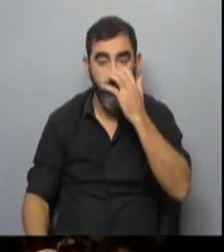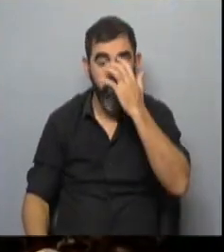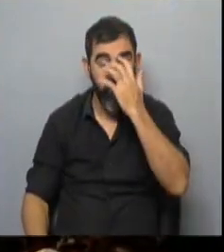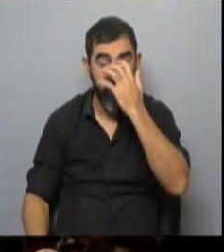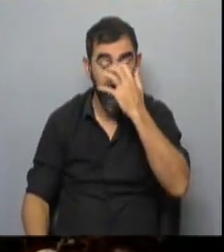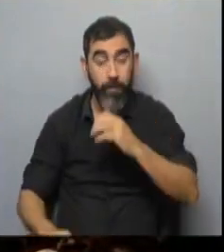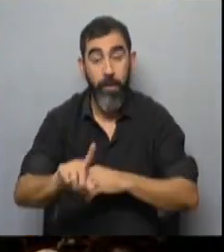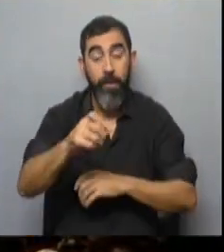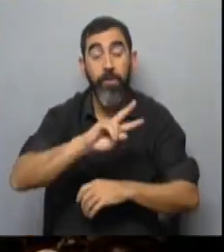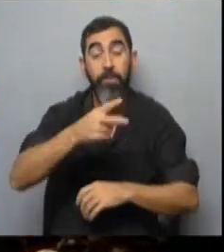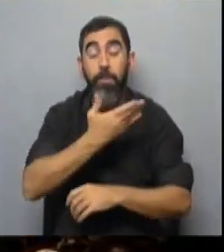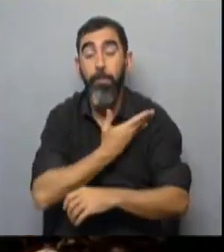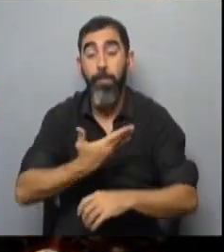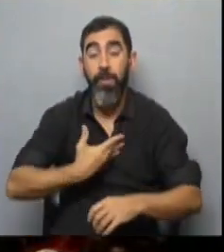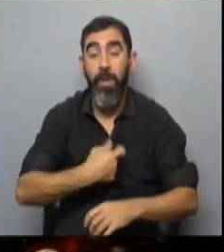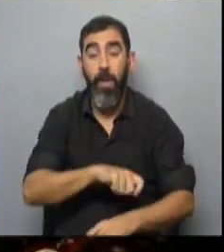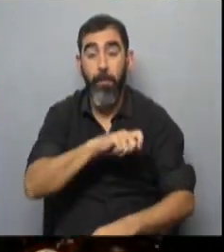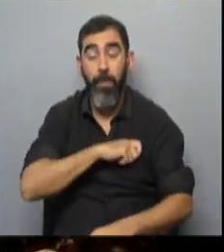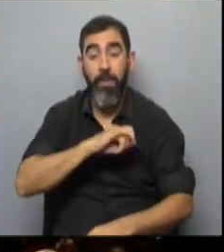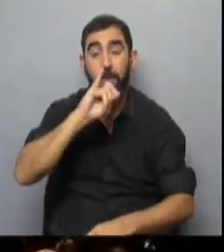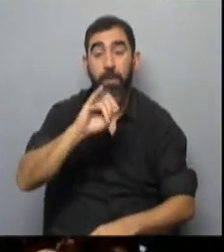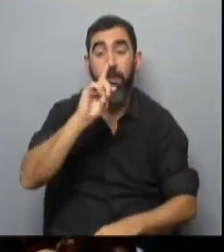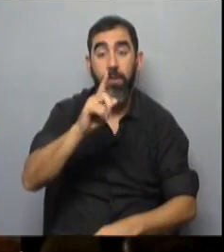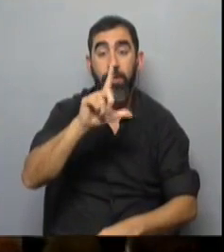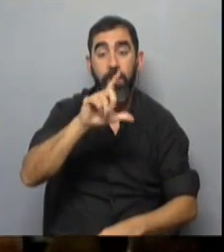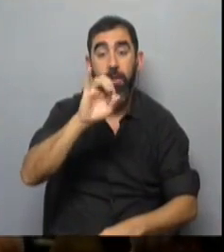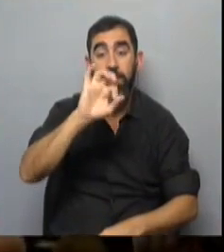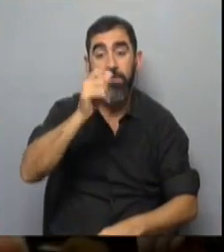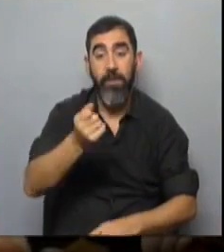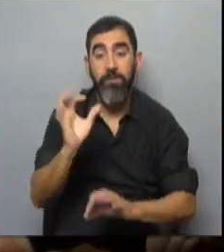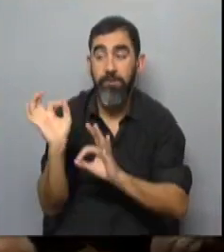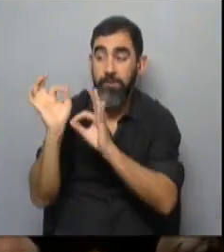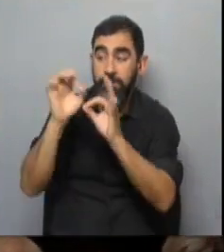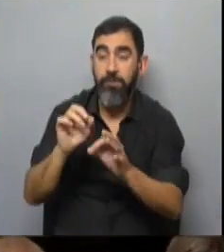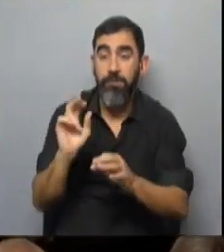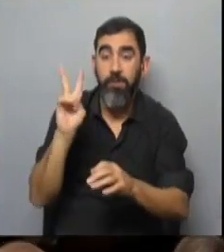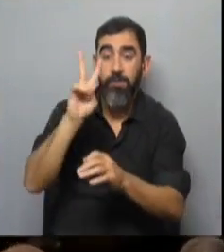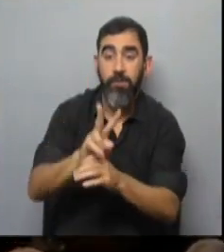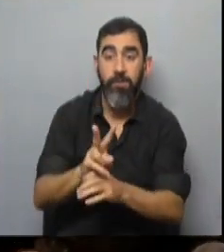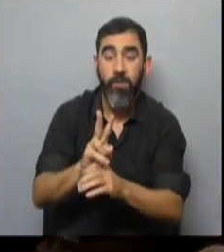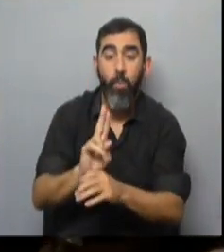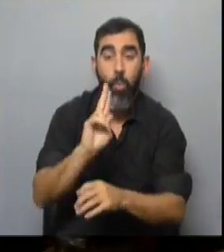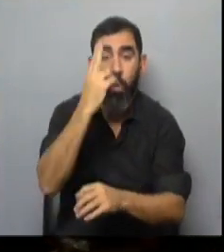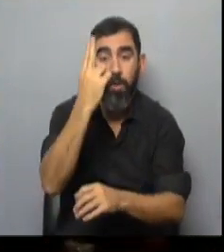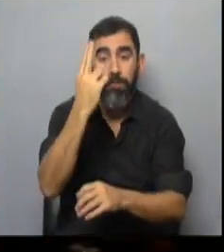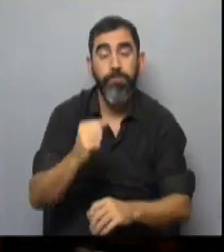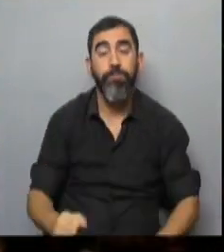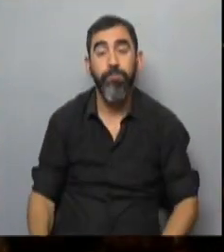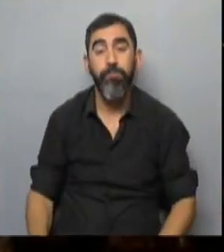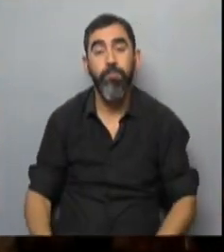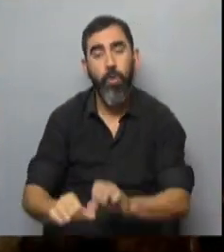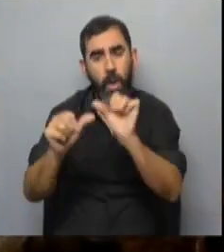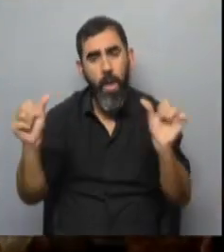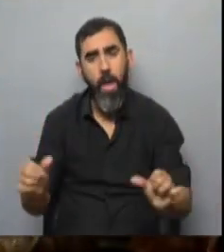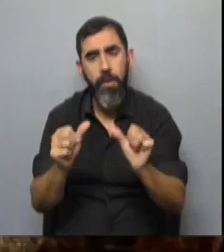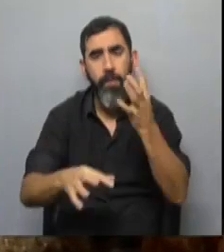El ex vicepresidente de España y ex líder de Podemos llegó a Uruguay invitado por la Fundación Liber Sereni. Durante una actividad en